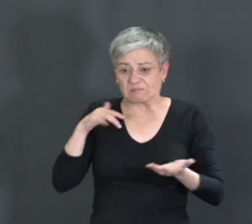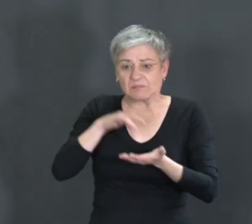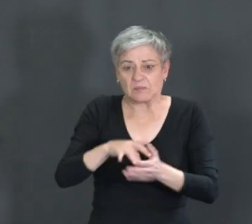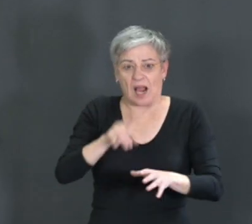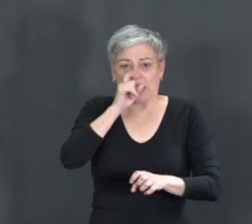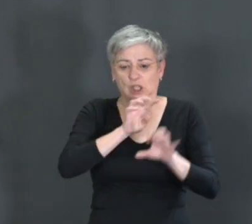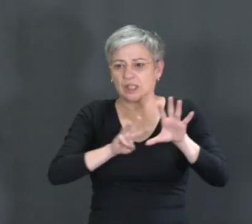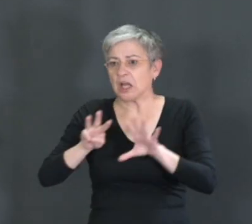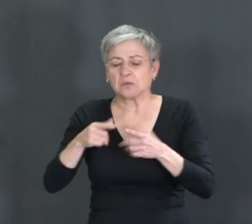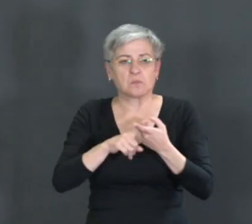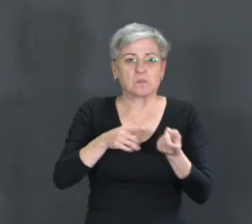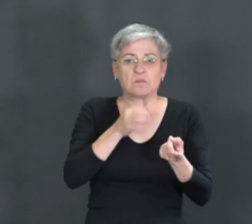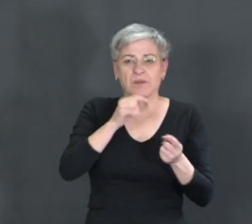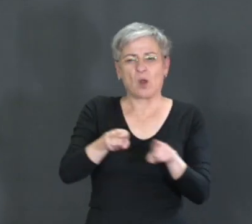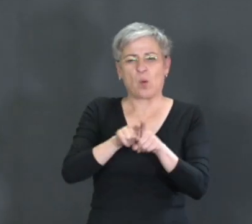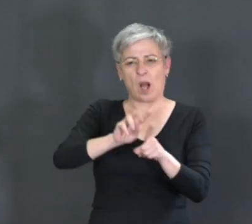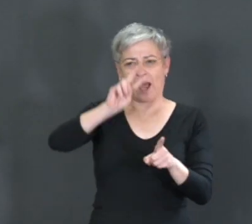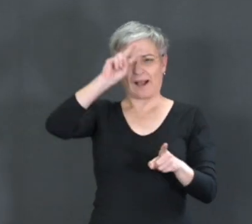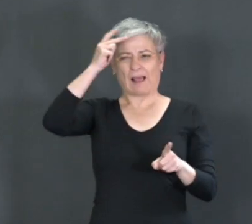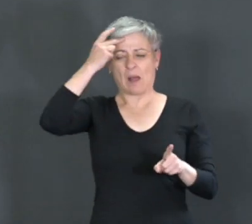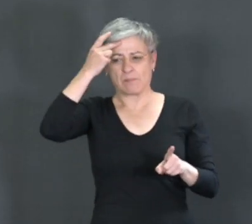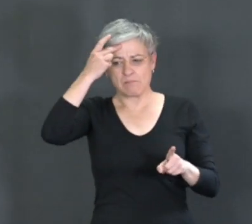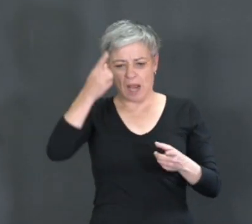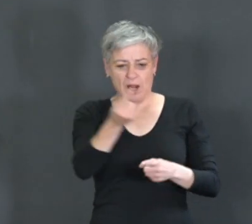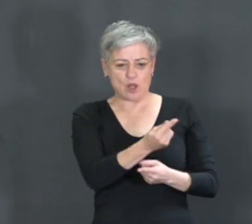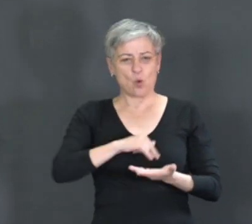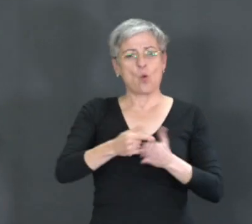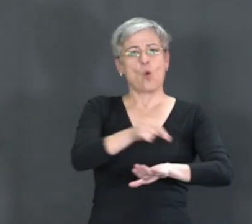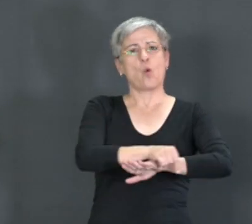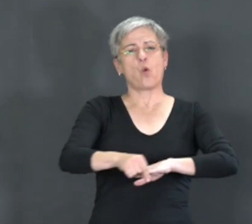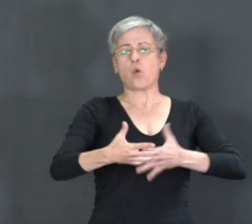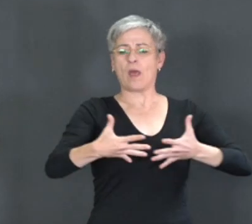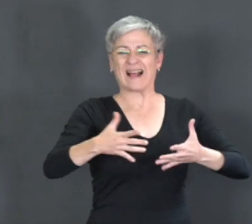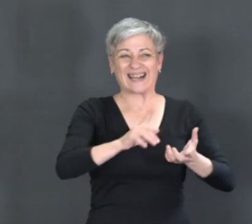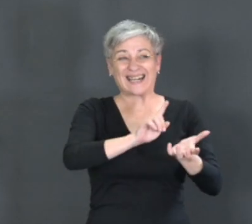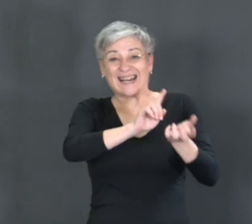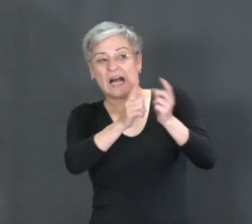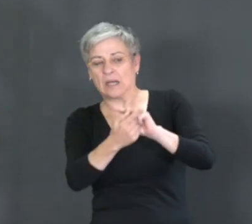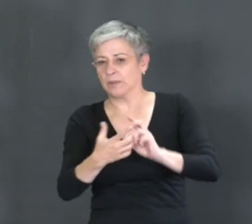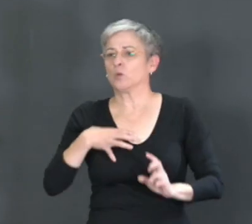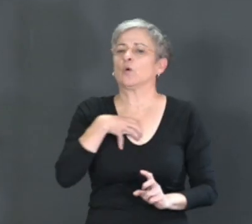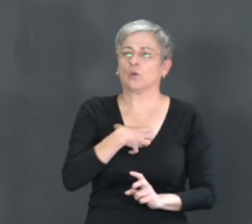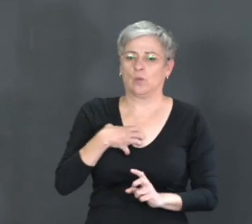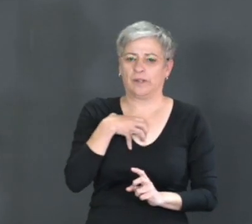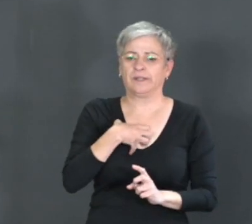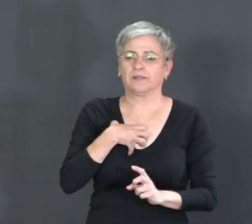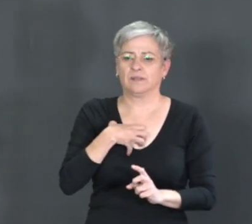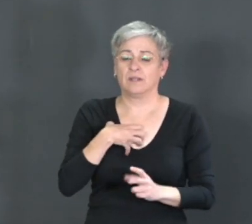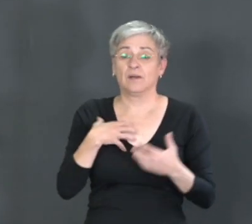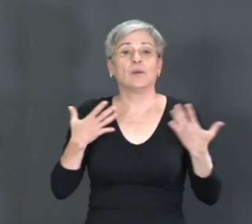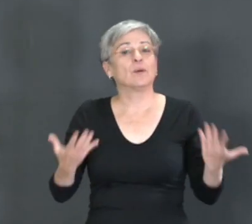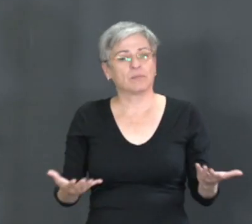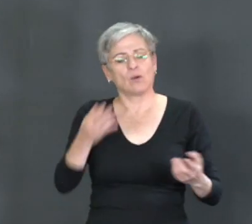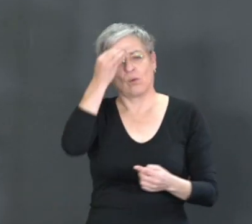y hacerles cambiar sus grandes diseños arquitectónicos pues fue difícil, ¿no? Pero sí hubo una decisión